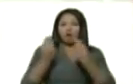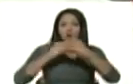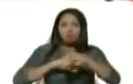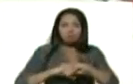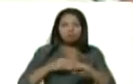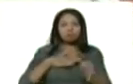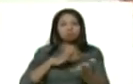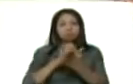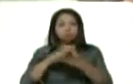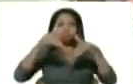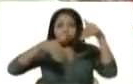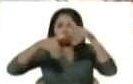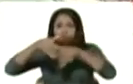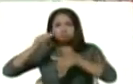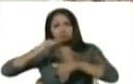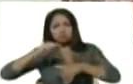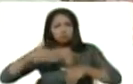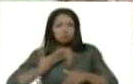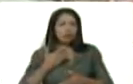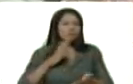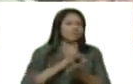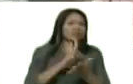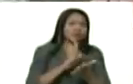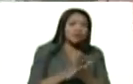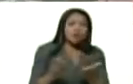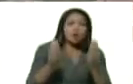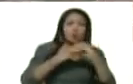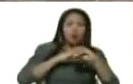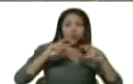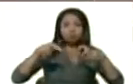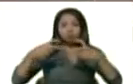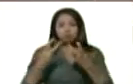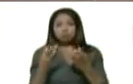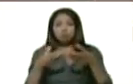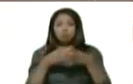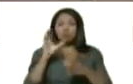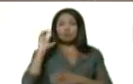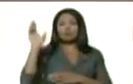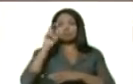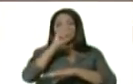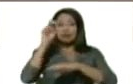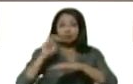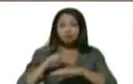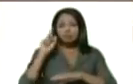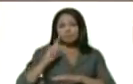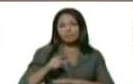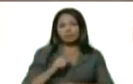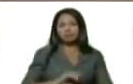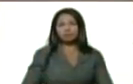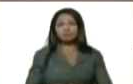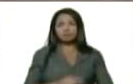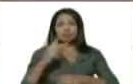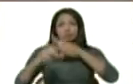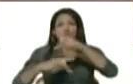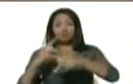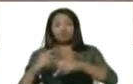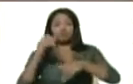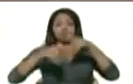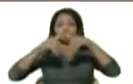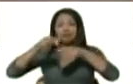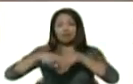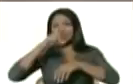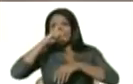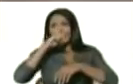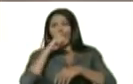garantías electorales, llegar a un acuerdo de renovación del poder electoral y que el proceso electoral este año sea